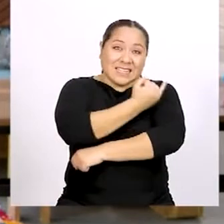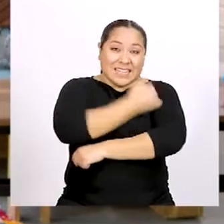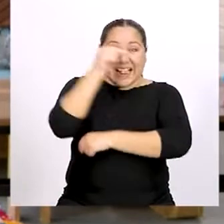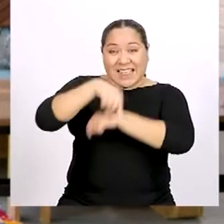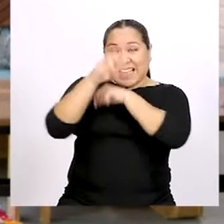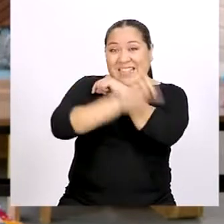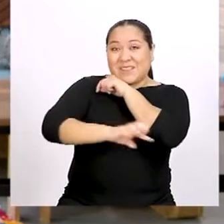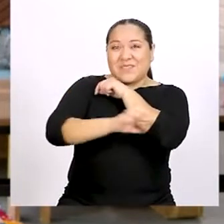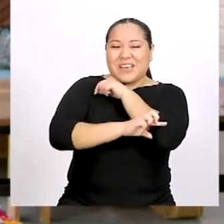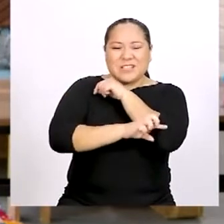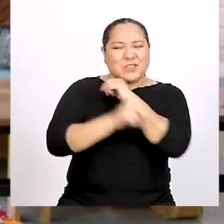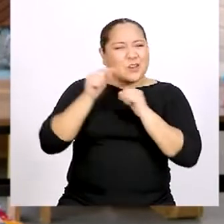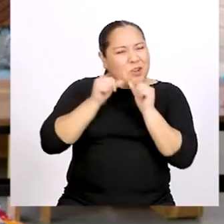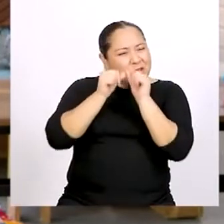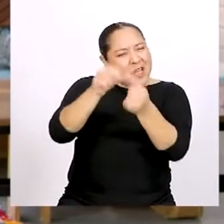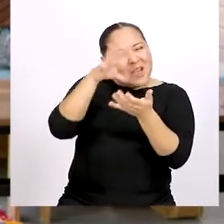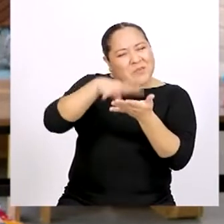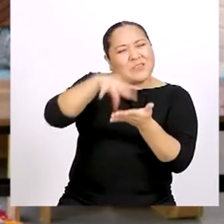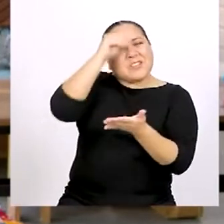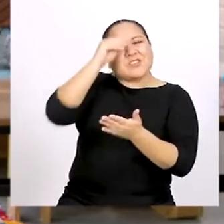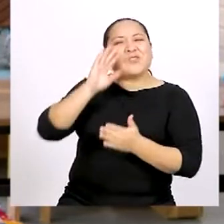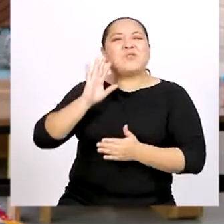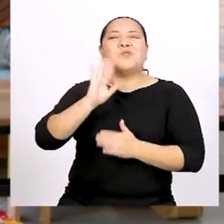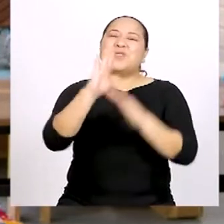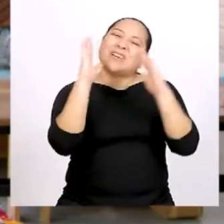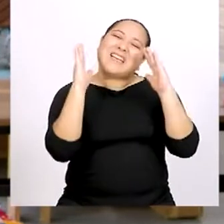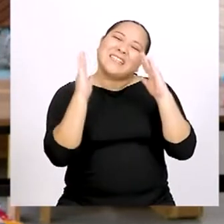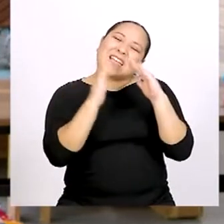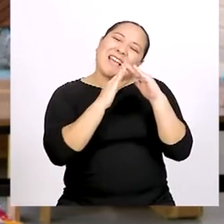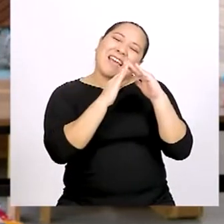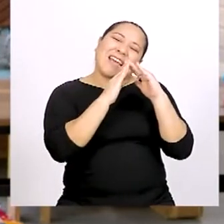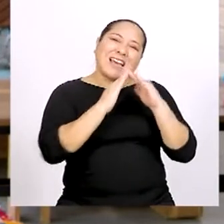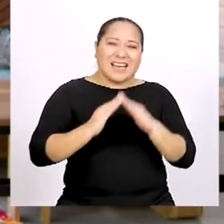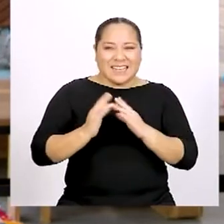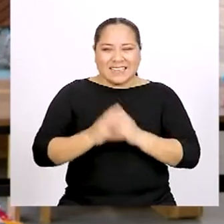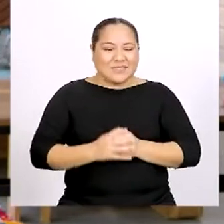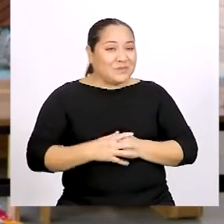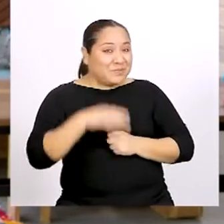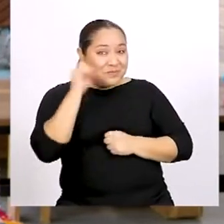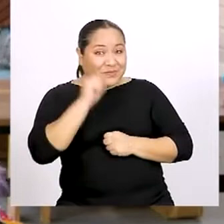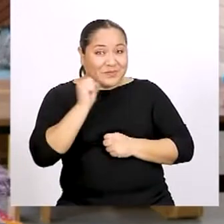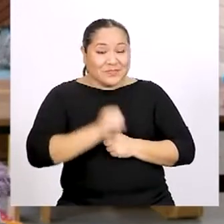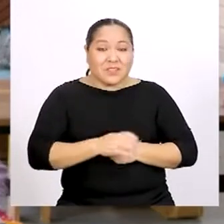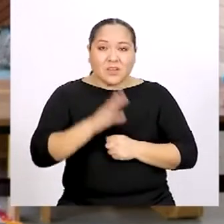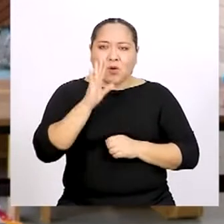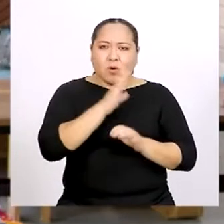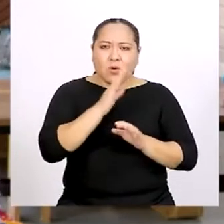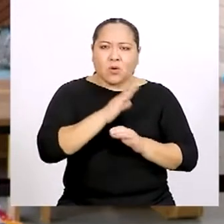nivel inicial de nuestro país sigan aprendiendo desde casa.